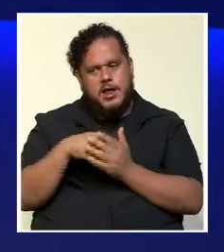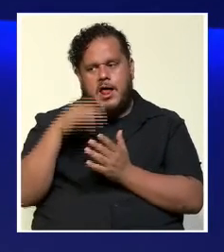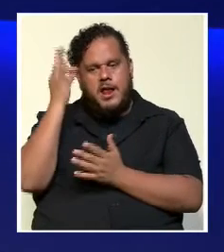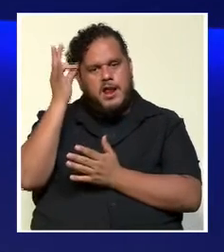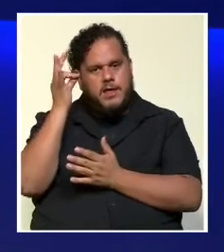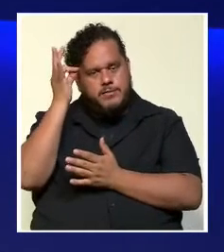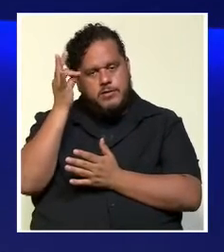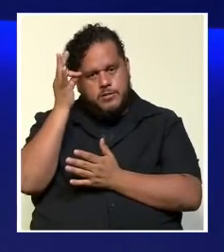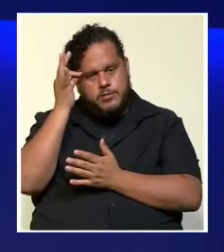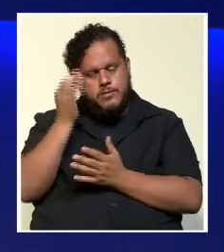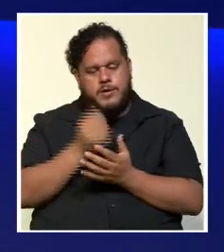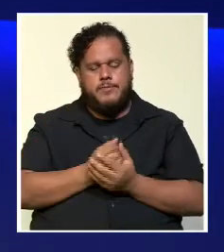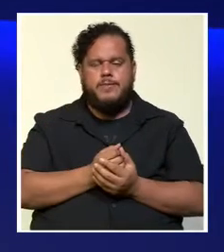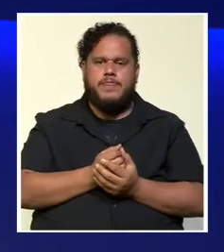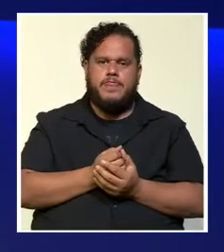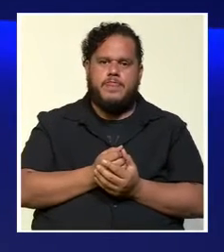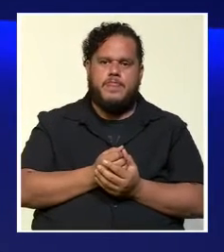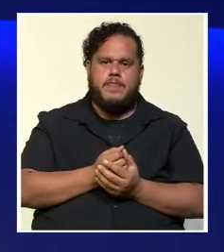filosofía. El